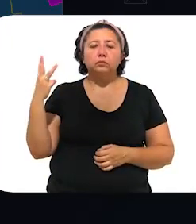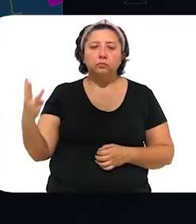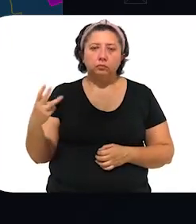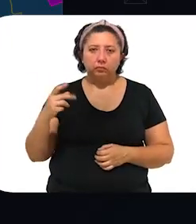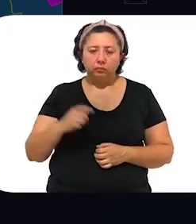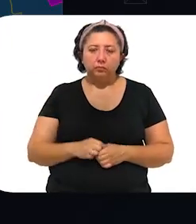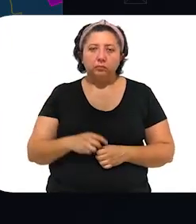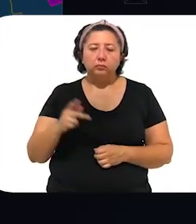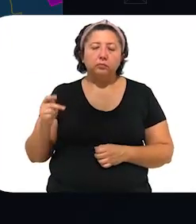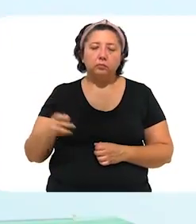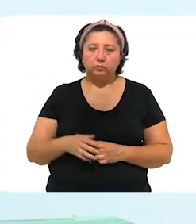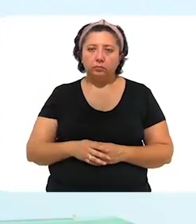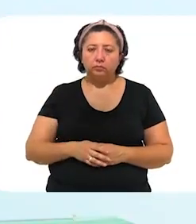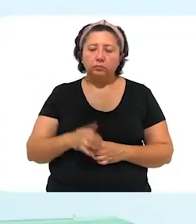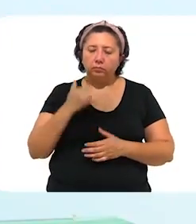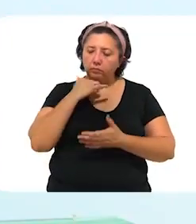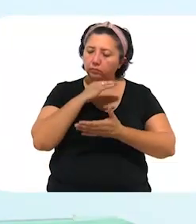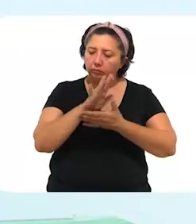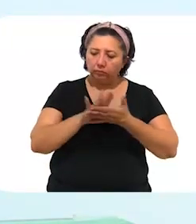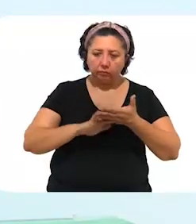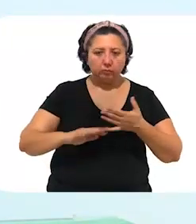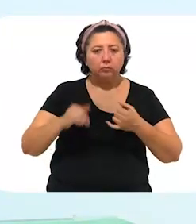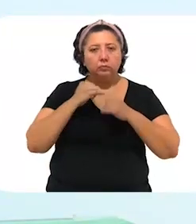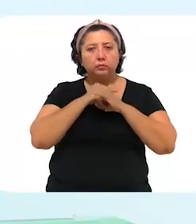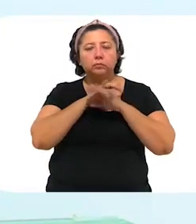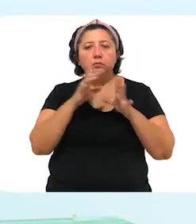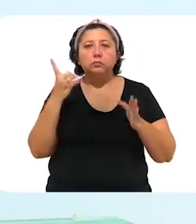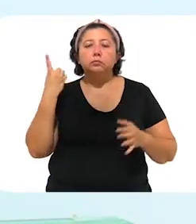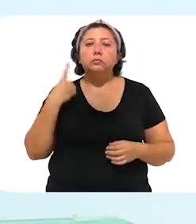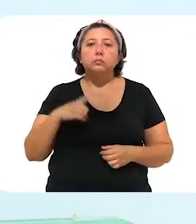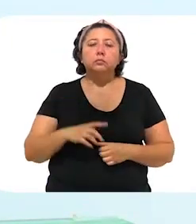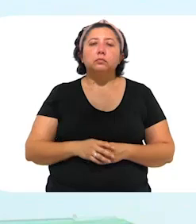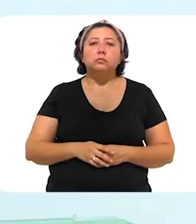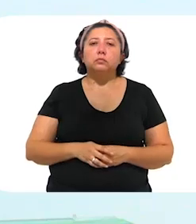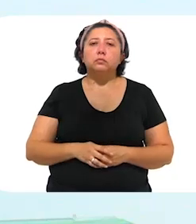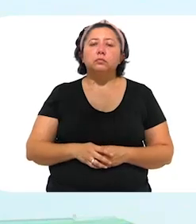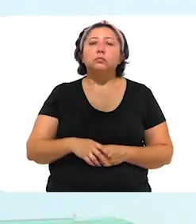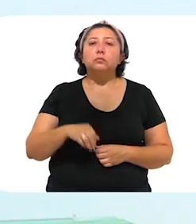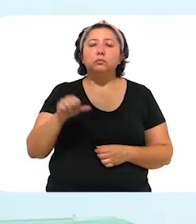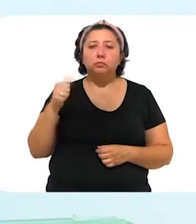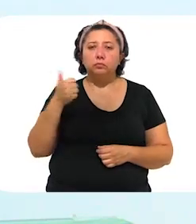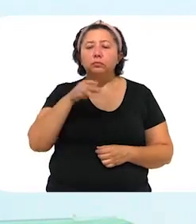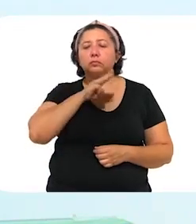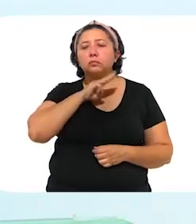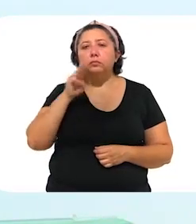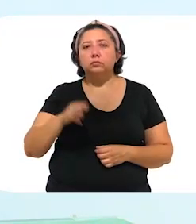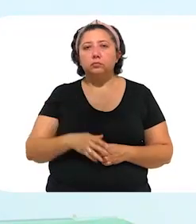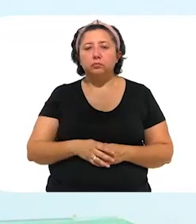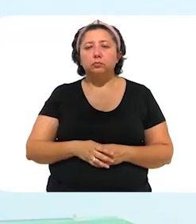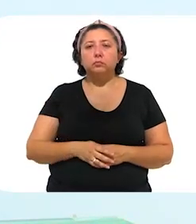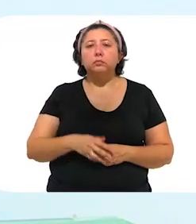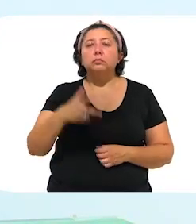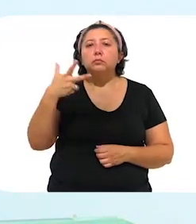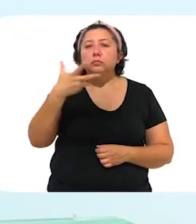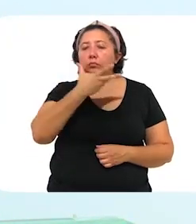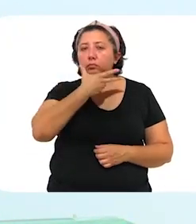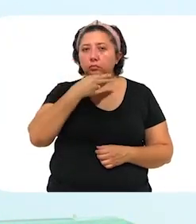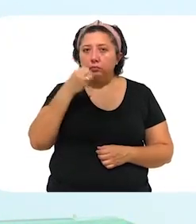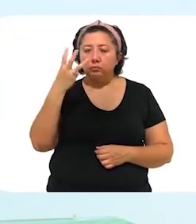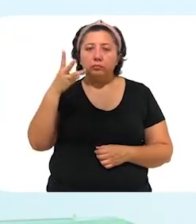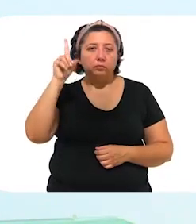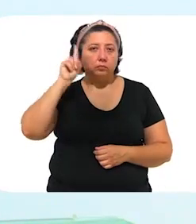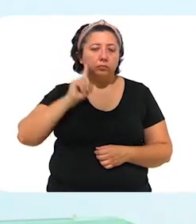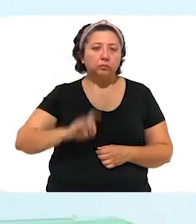14.883 en la zona poniente. Lamentablemente en este parte médico informamos de 11 fallecimientos, 8 hombres y